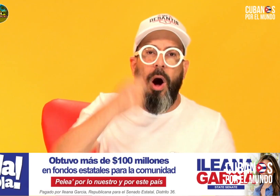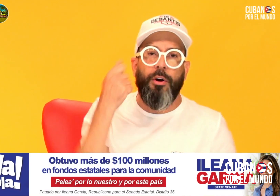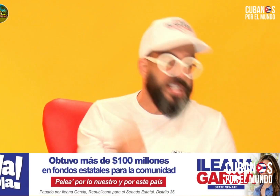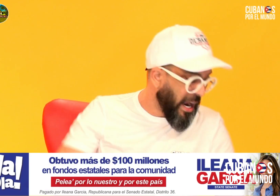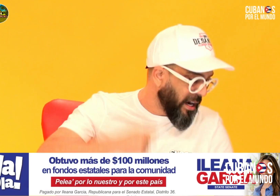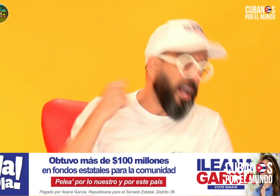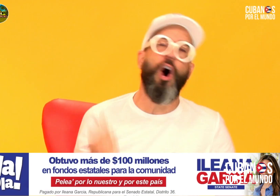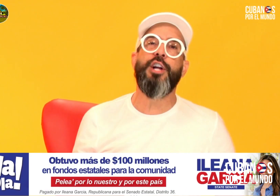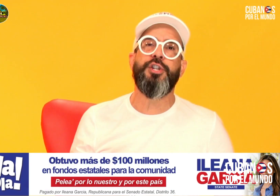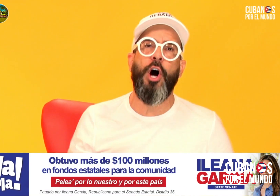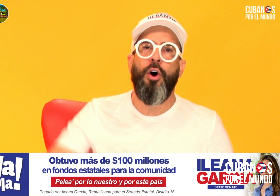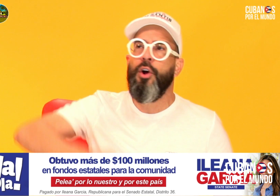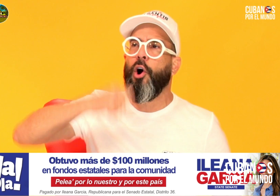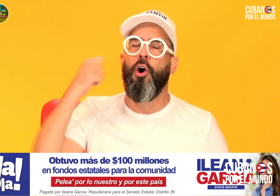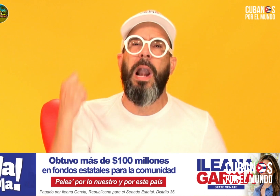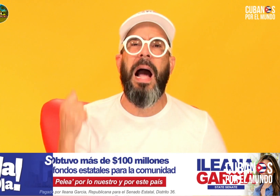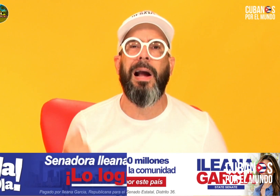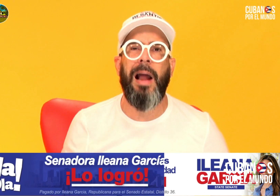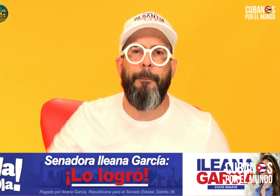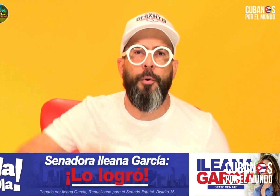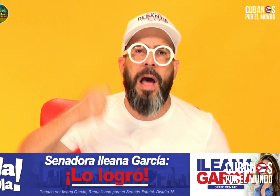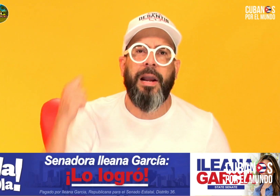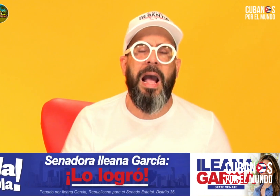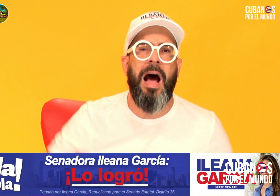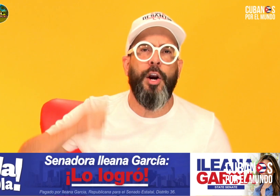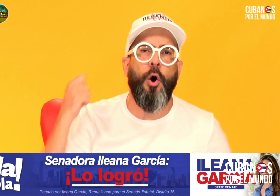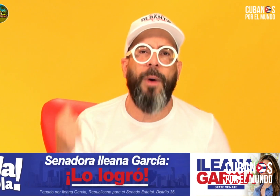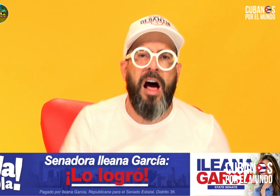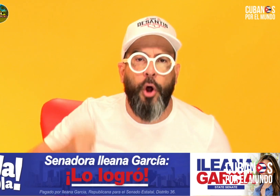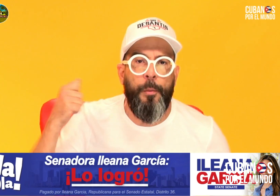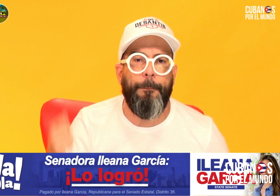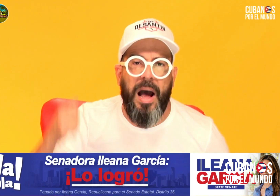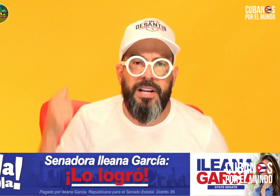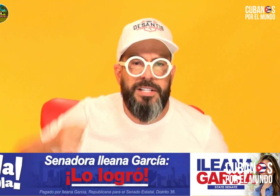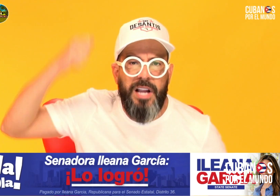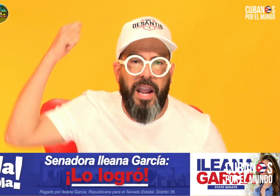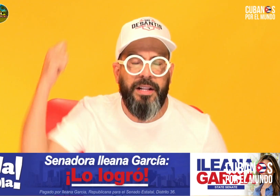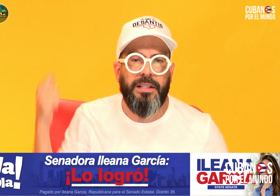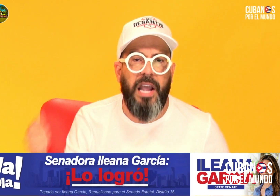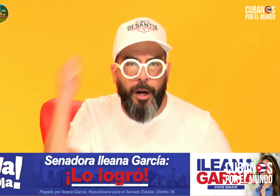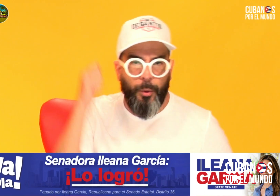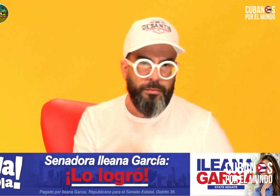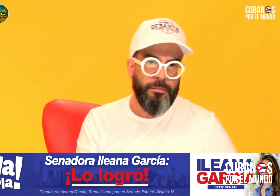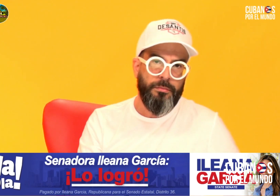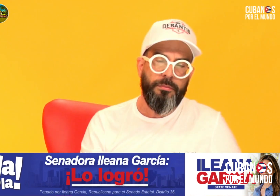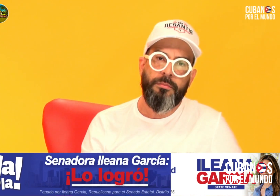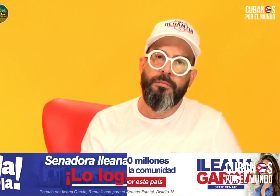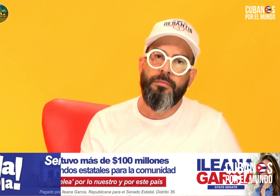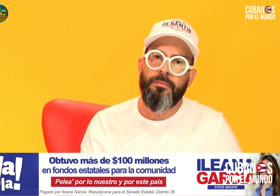apostando a hacer negocio con la crápula que ha robado un país entero.